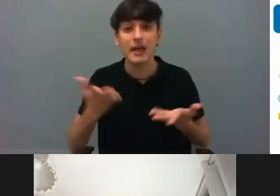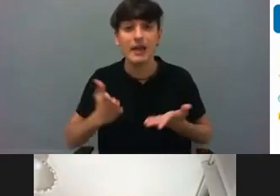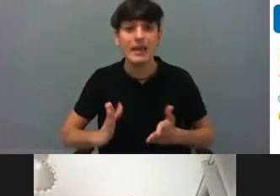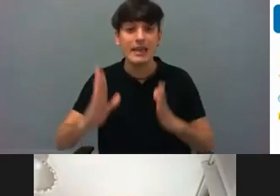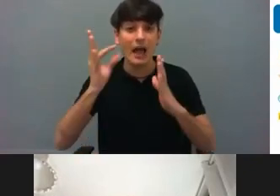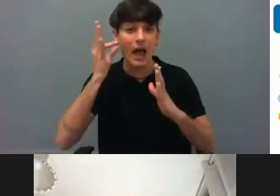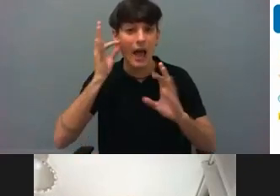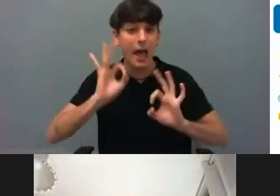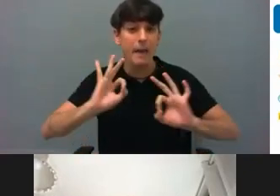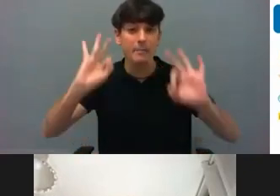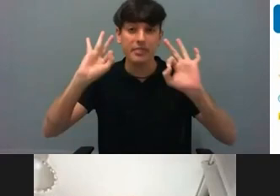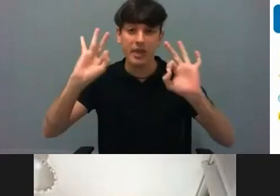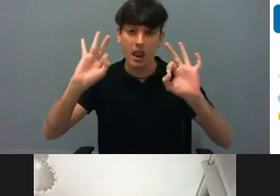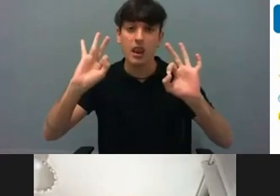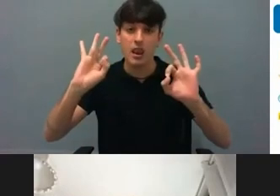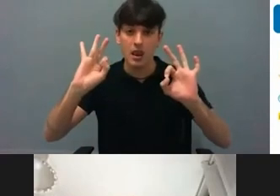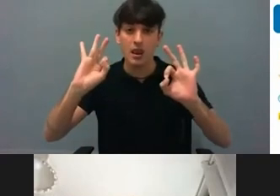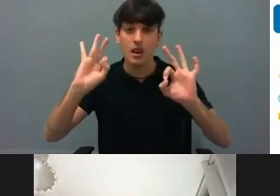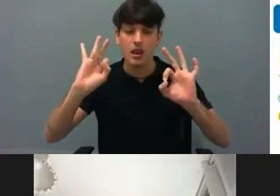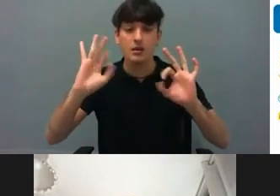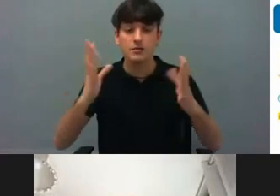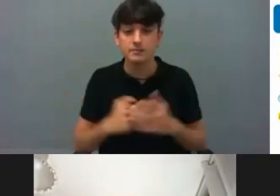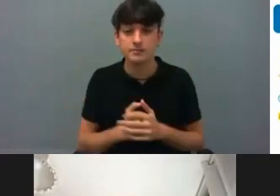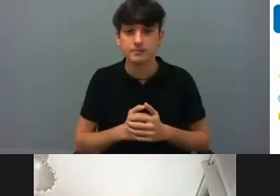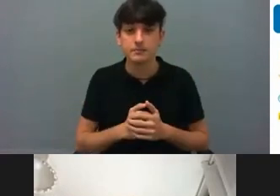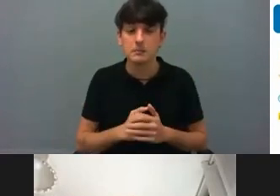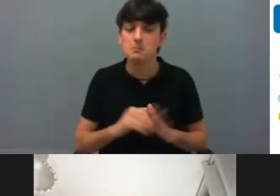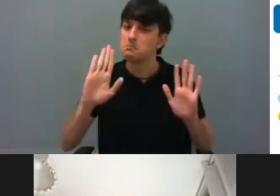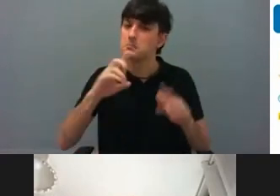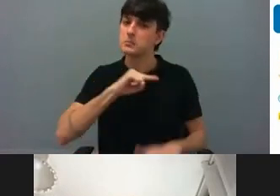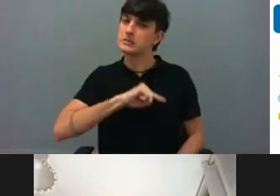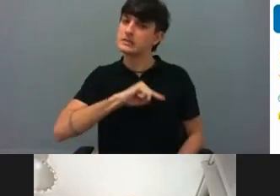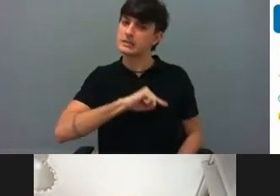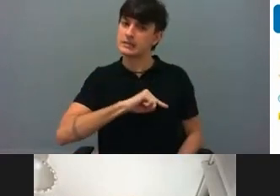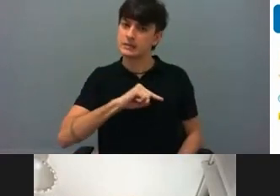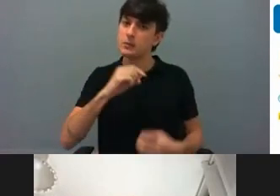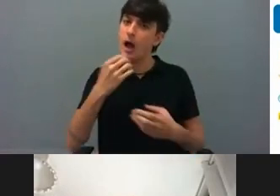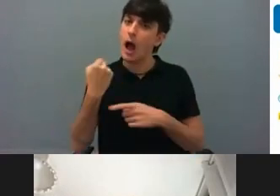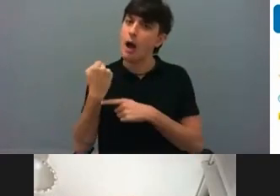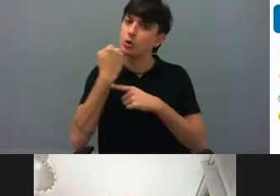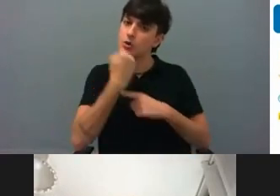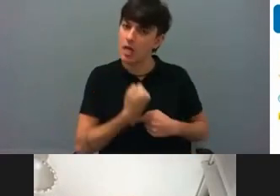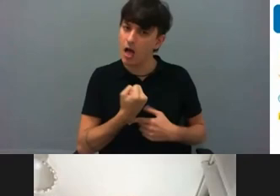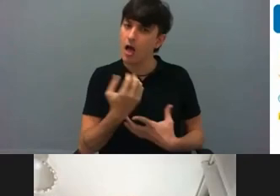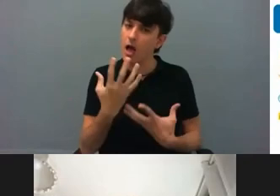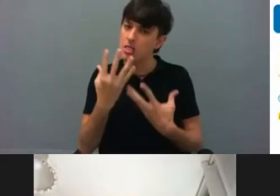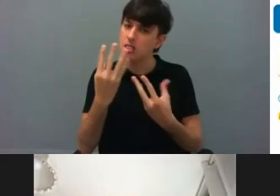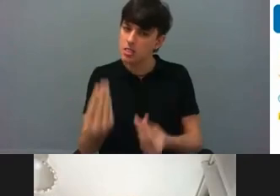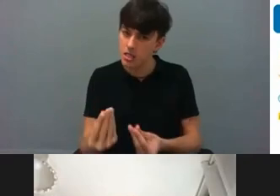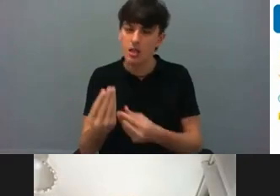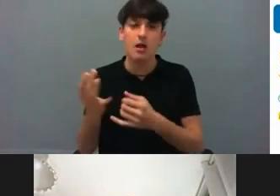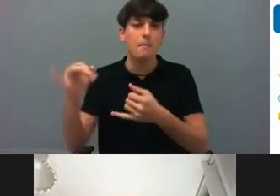coste es mayor. Pero me he sentido apoyada, comprendida y animada por mi